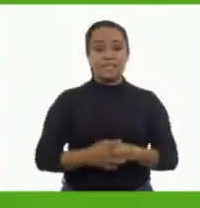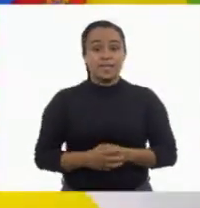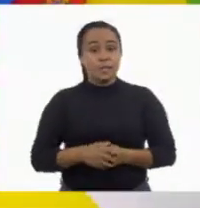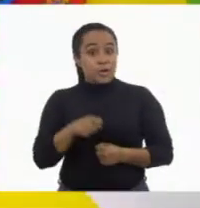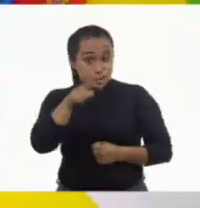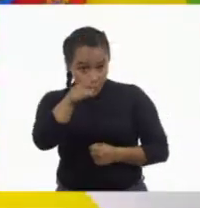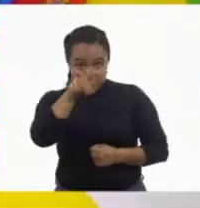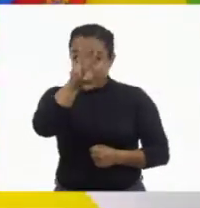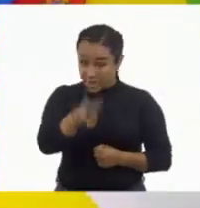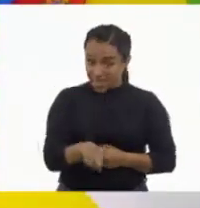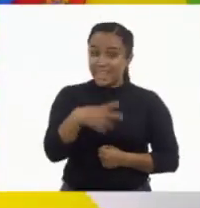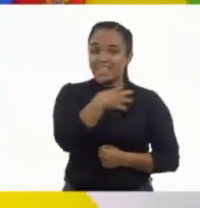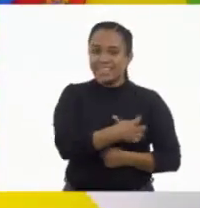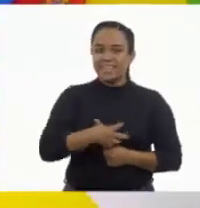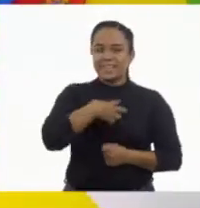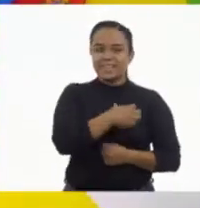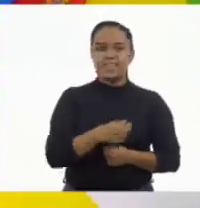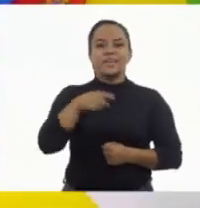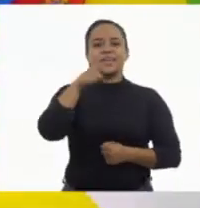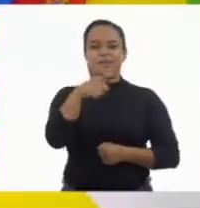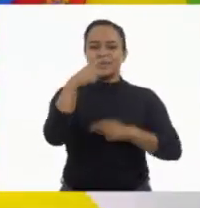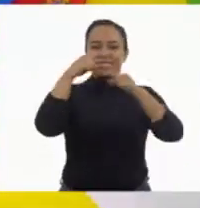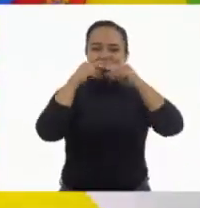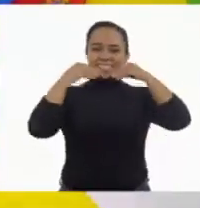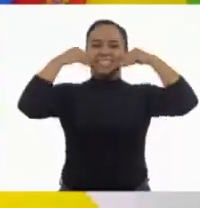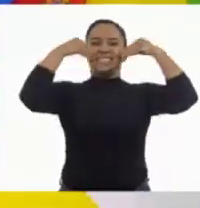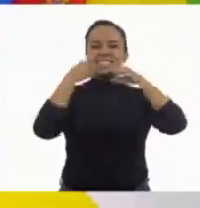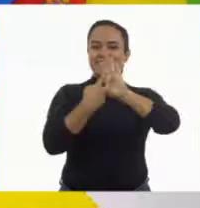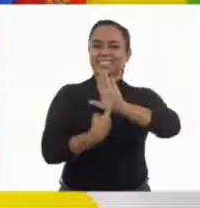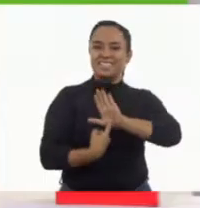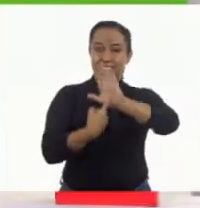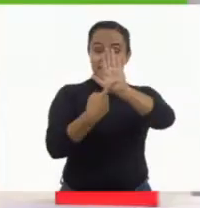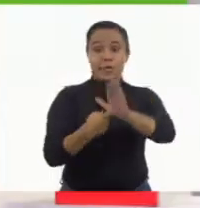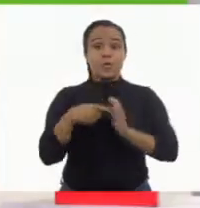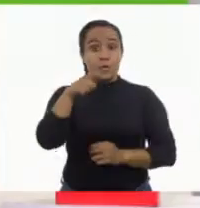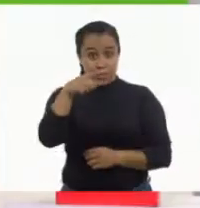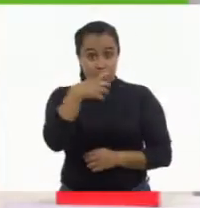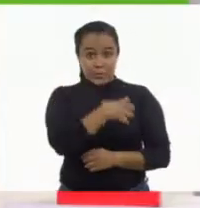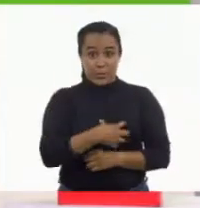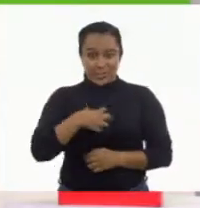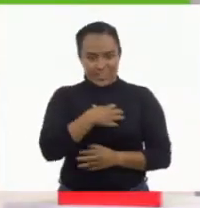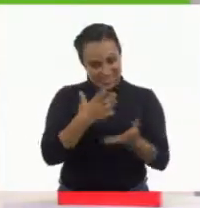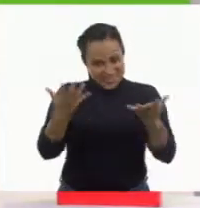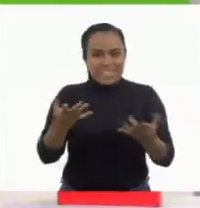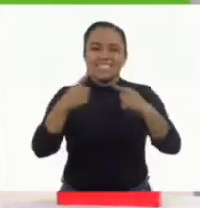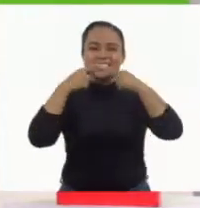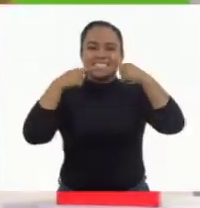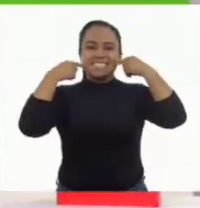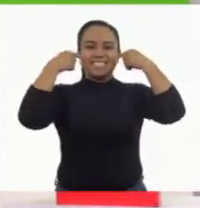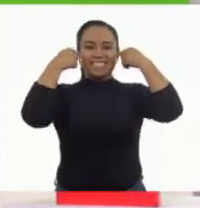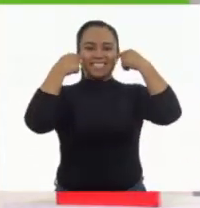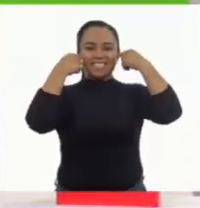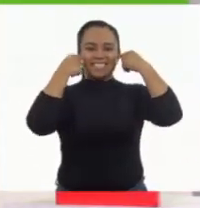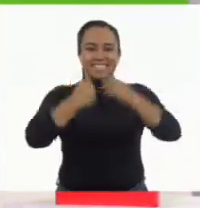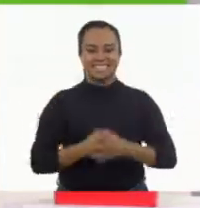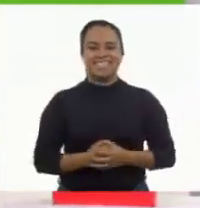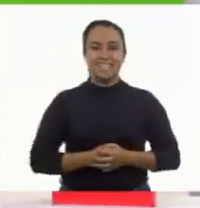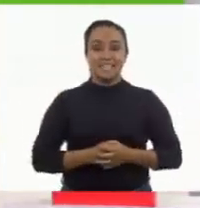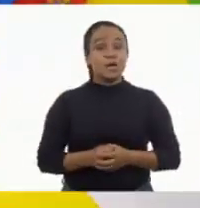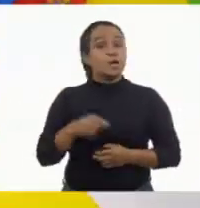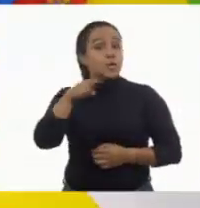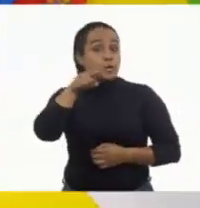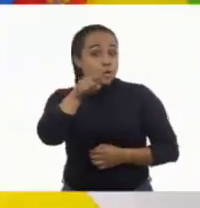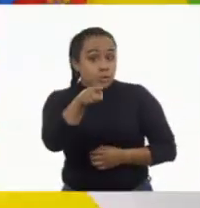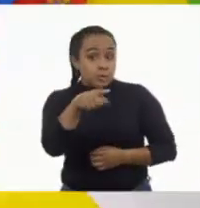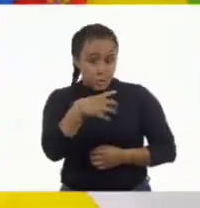Si en verdad estás contento, tu sonrisa es el reflejo. Estás contento y tú sabes sonreír. Si